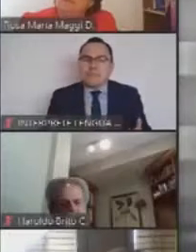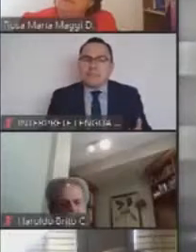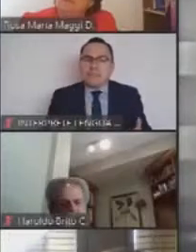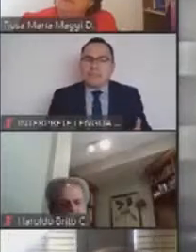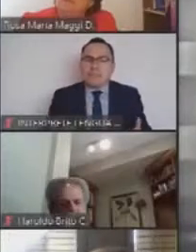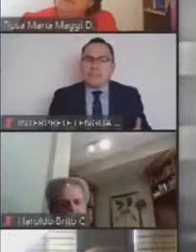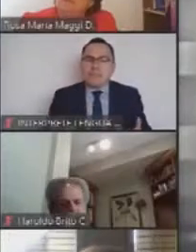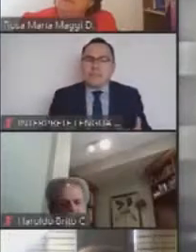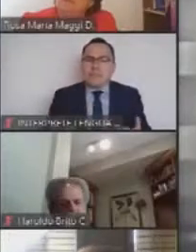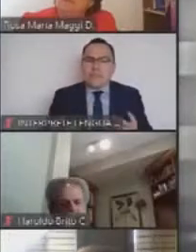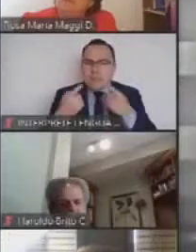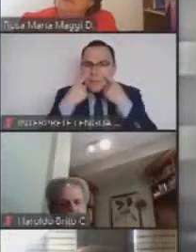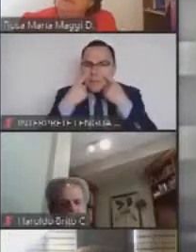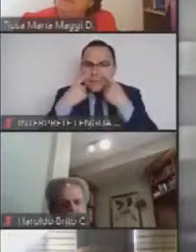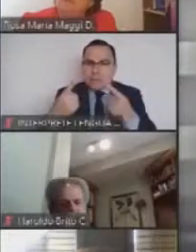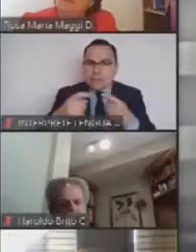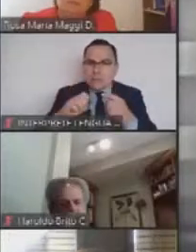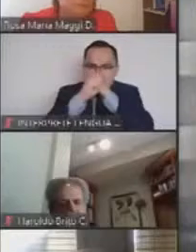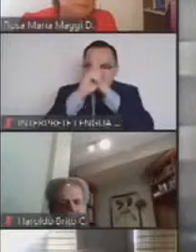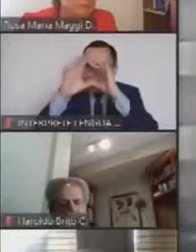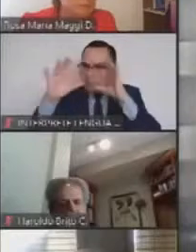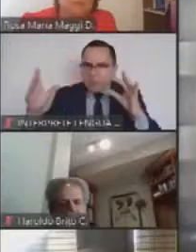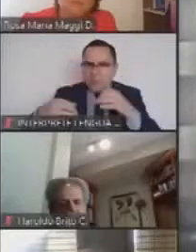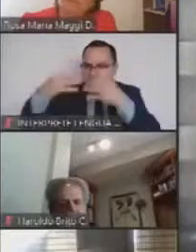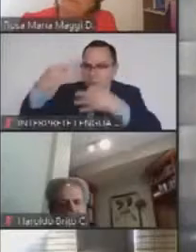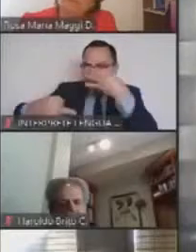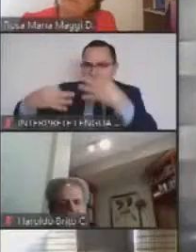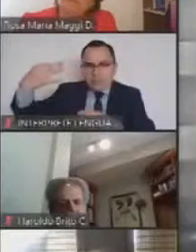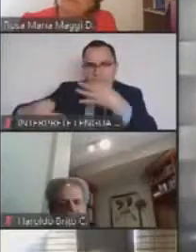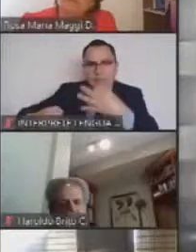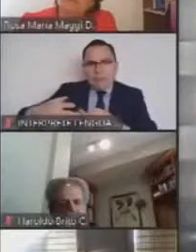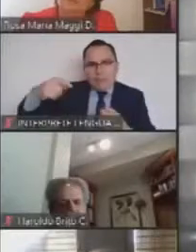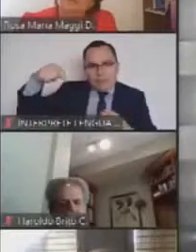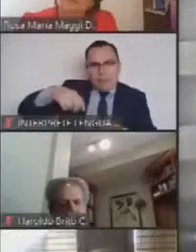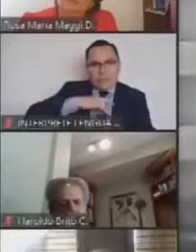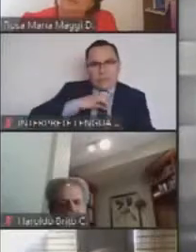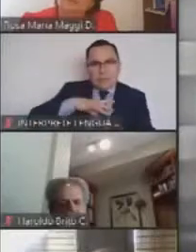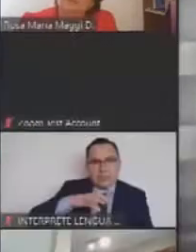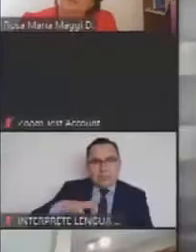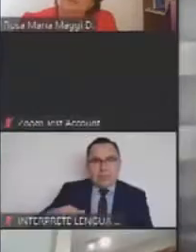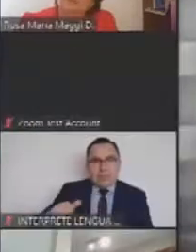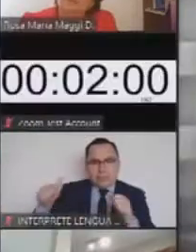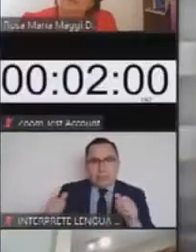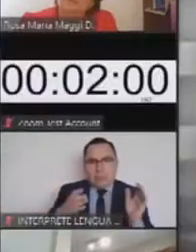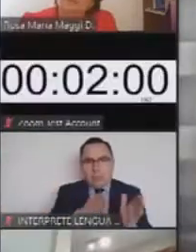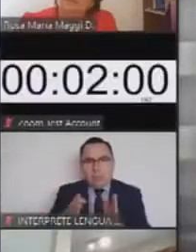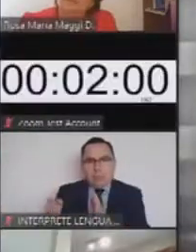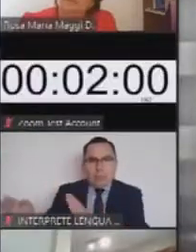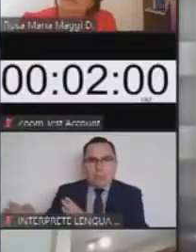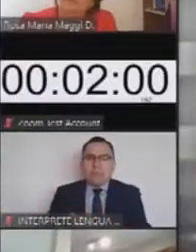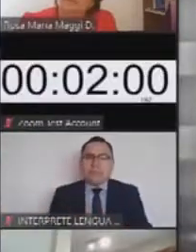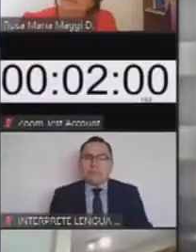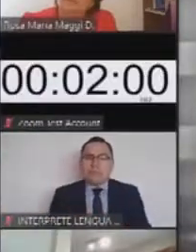a la percepción de transparencia de lo que es lo que son los procesos judiciales en Chile.